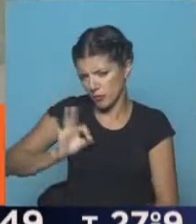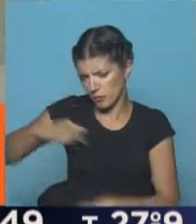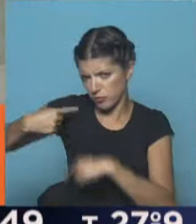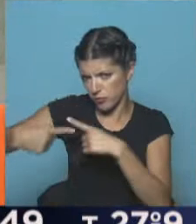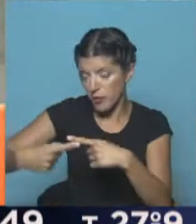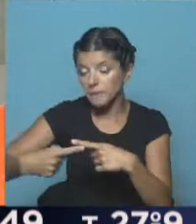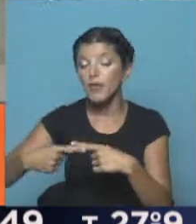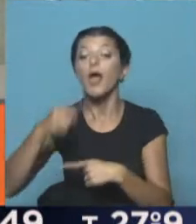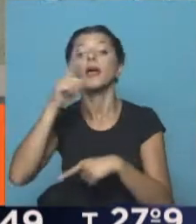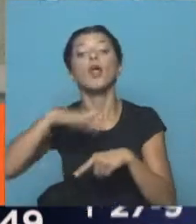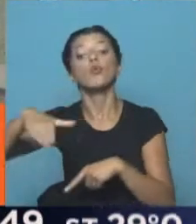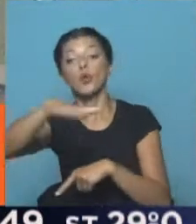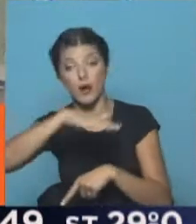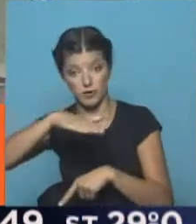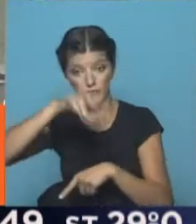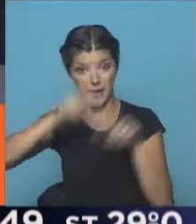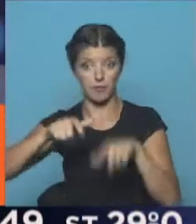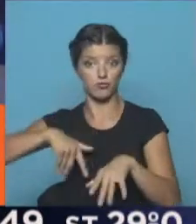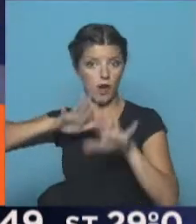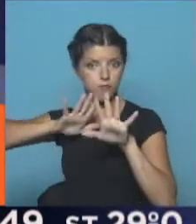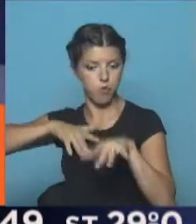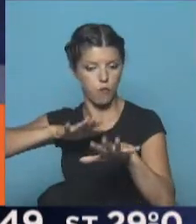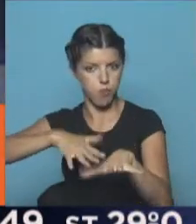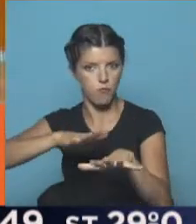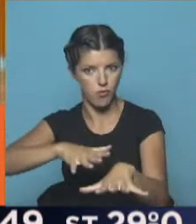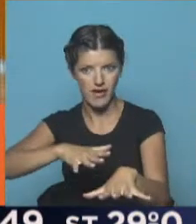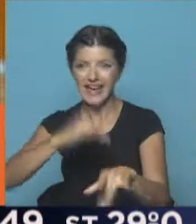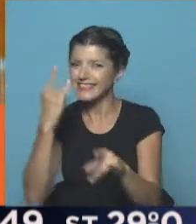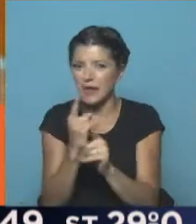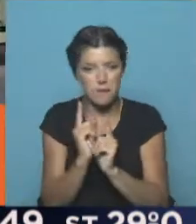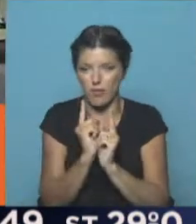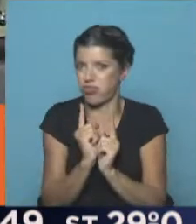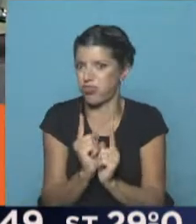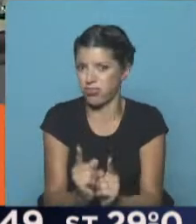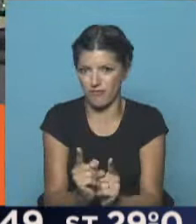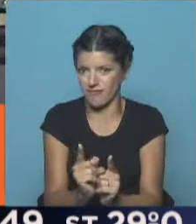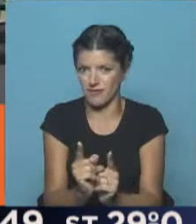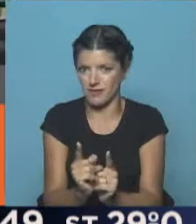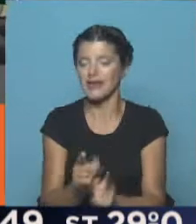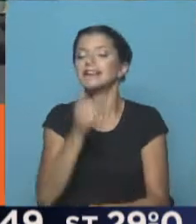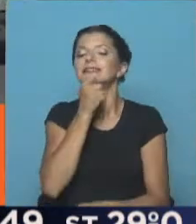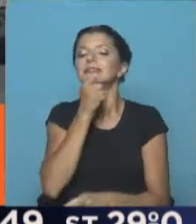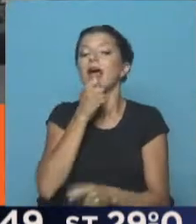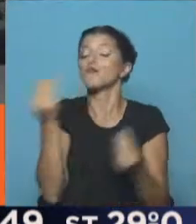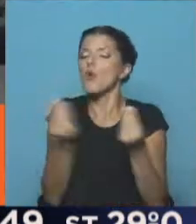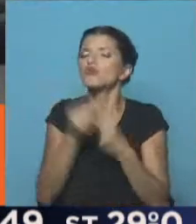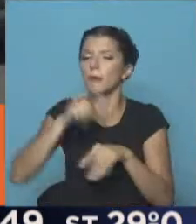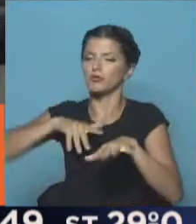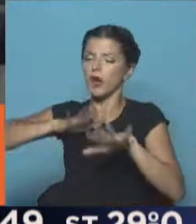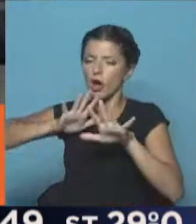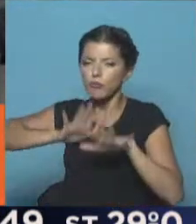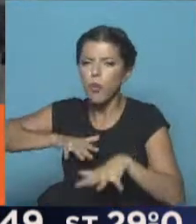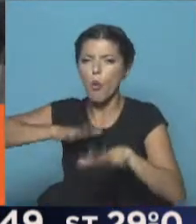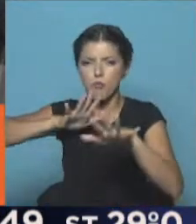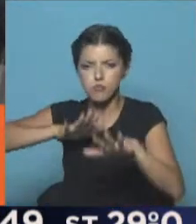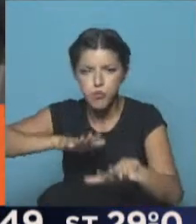donde la gente tomó la calle ya no la abandona es decir cuando hay manifestaciones populosas que consiguen objetivos